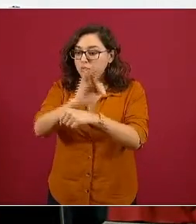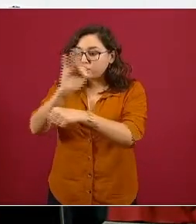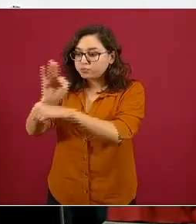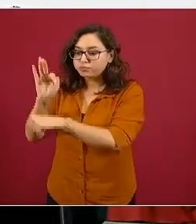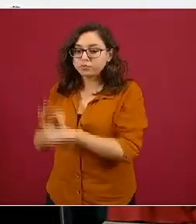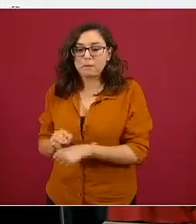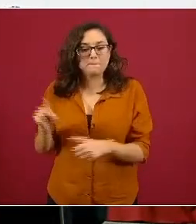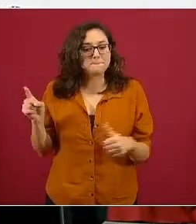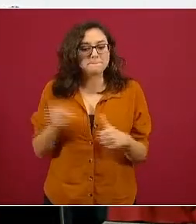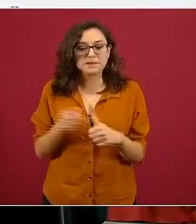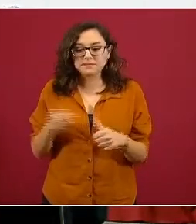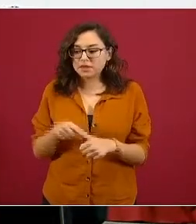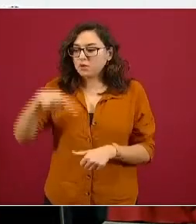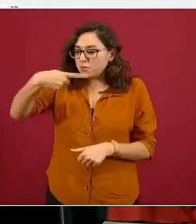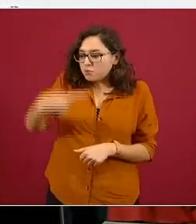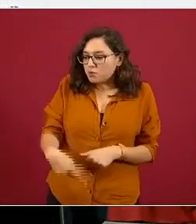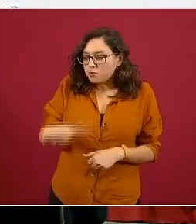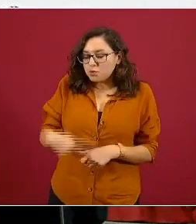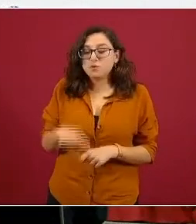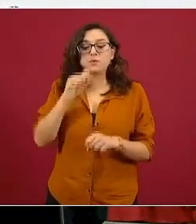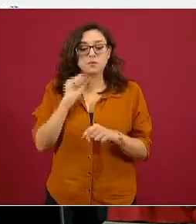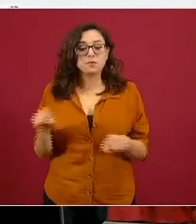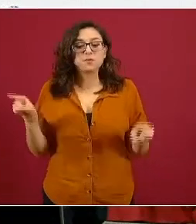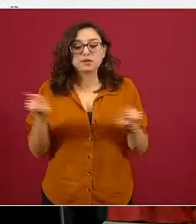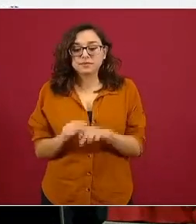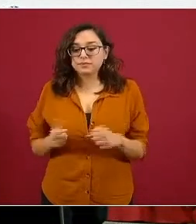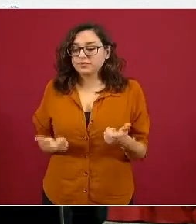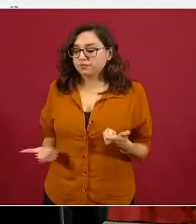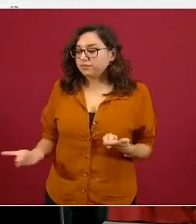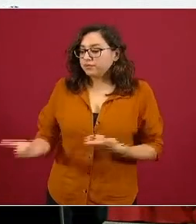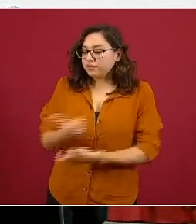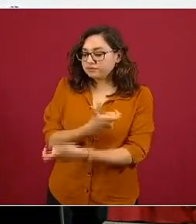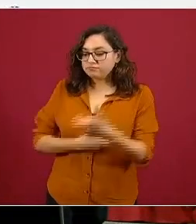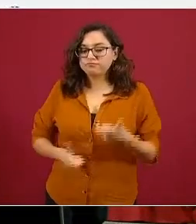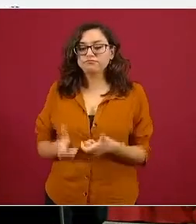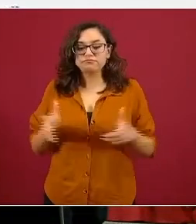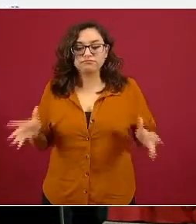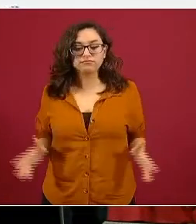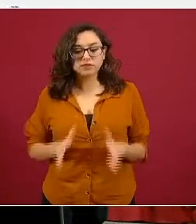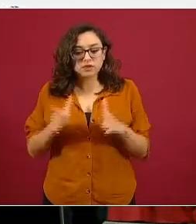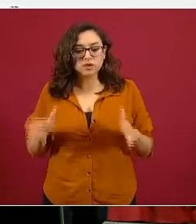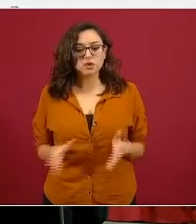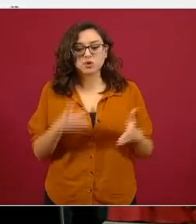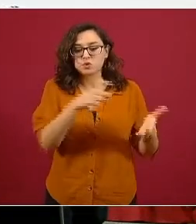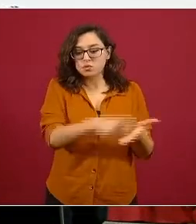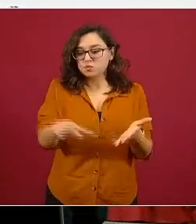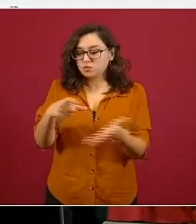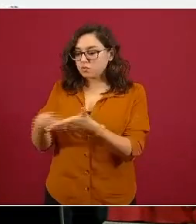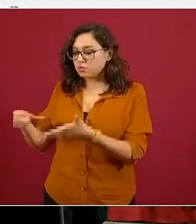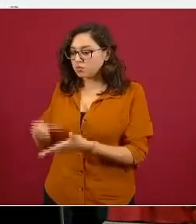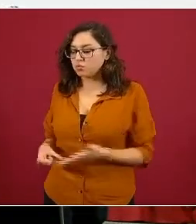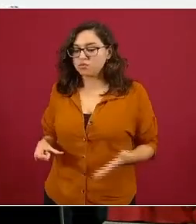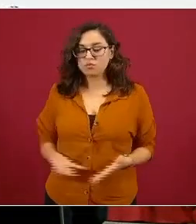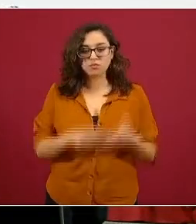apoyar la economía interna, fomentar el consumo y fortalecer el comercio formal,